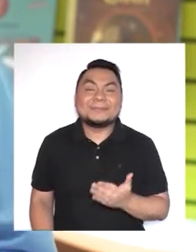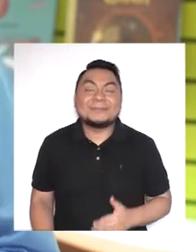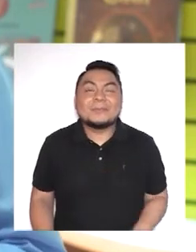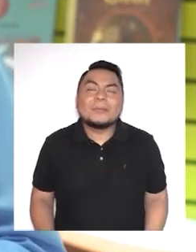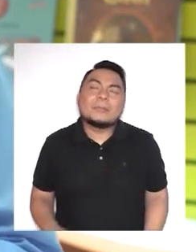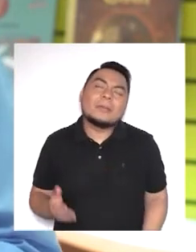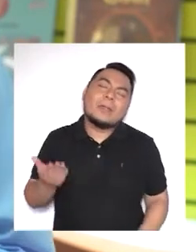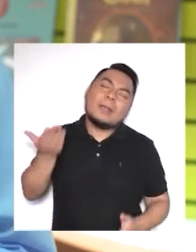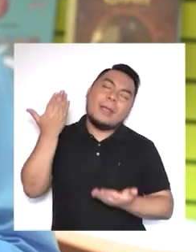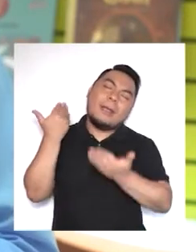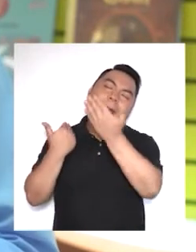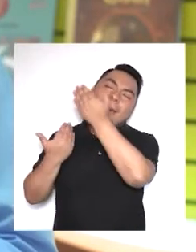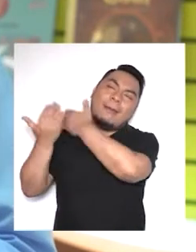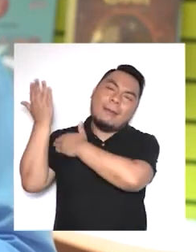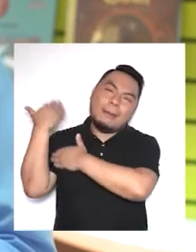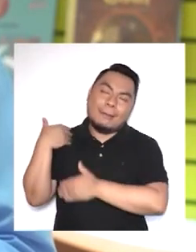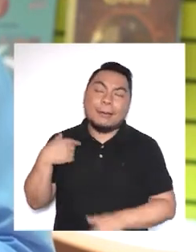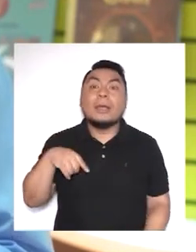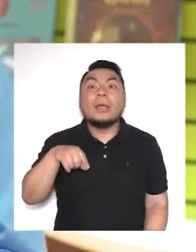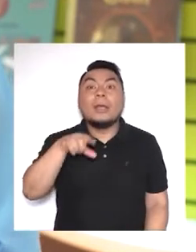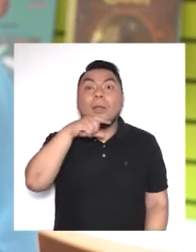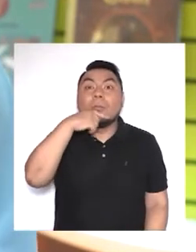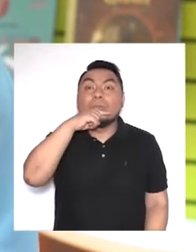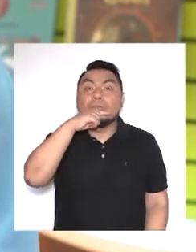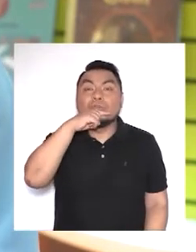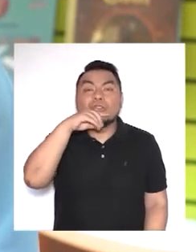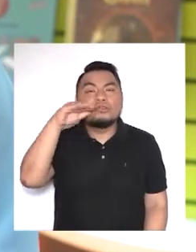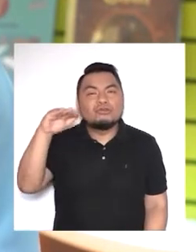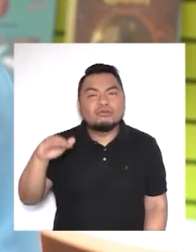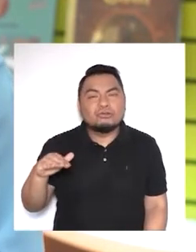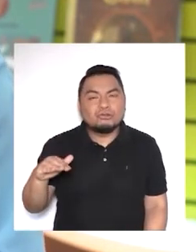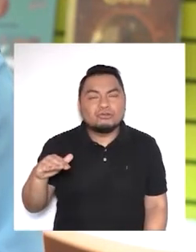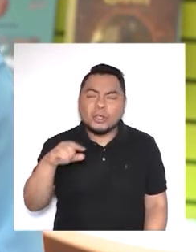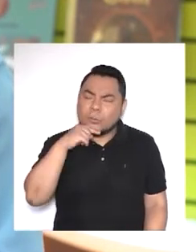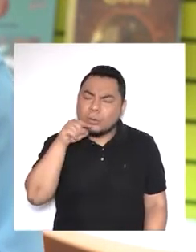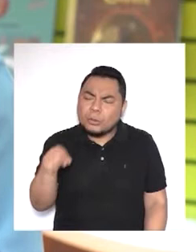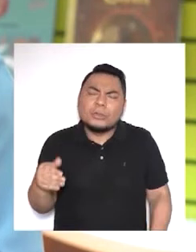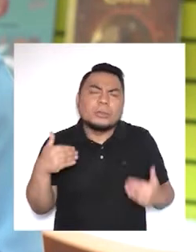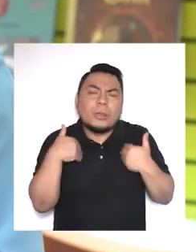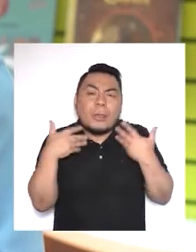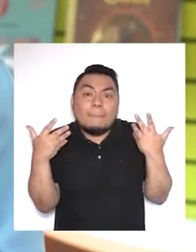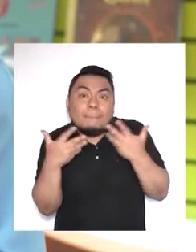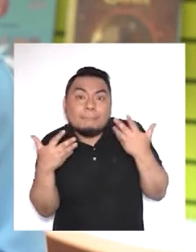Había una vez una niña. Esa niña tenía miedo.